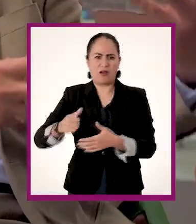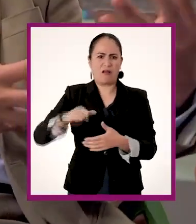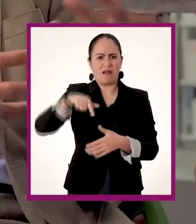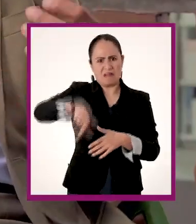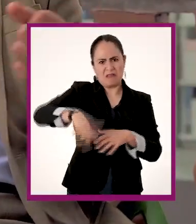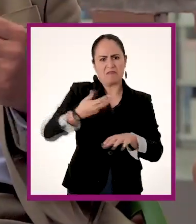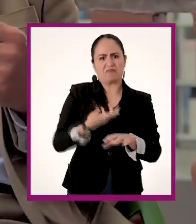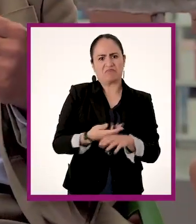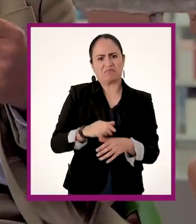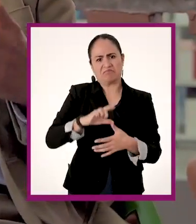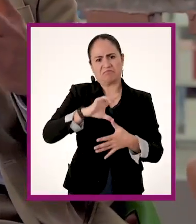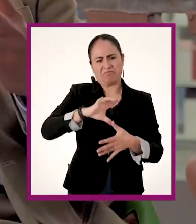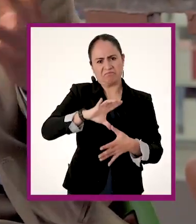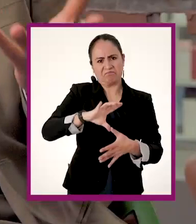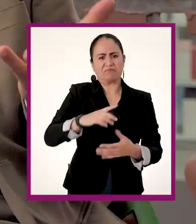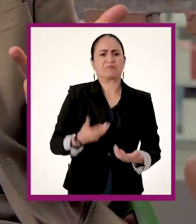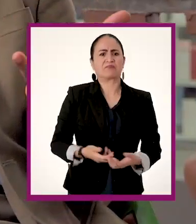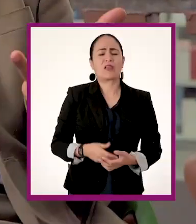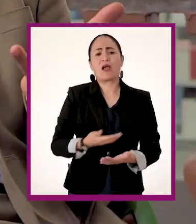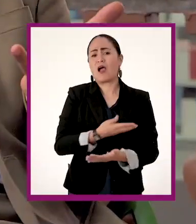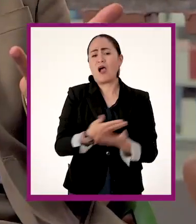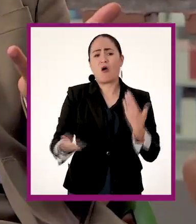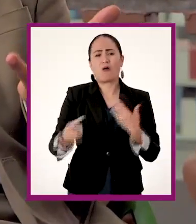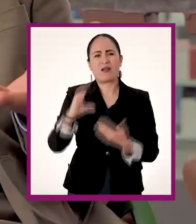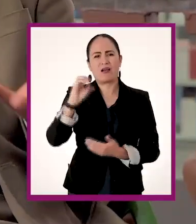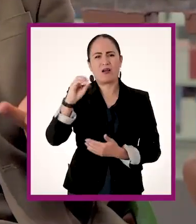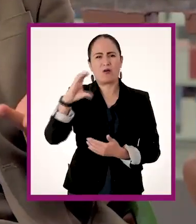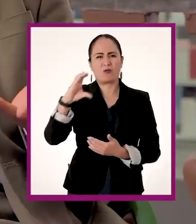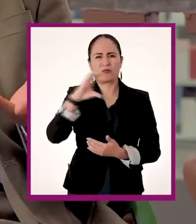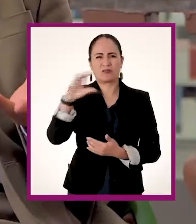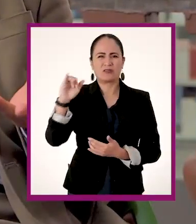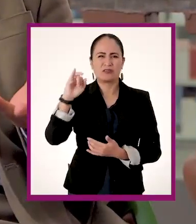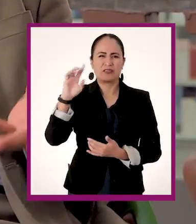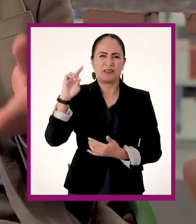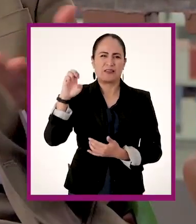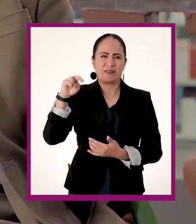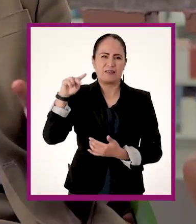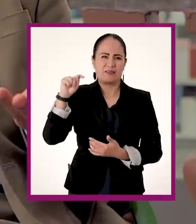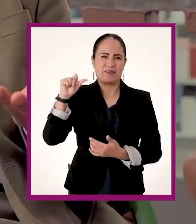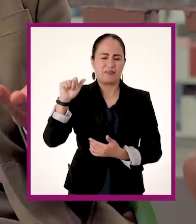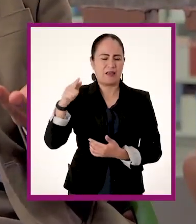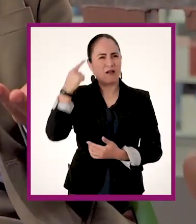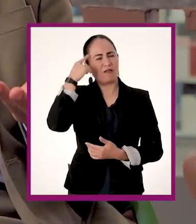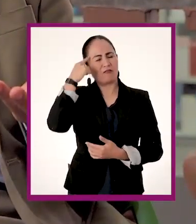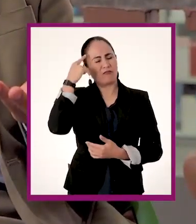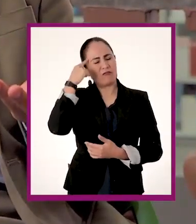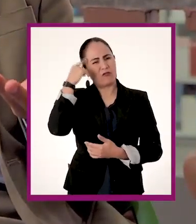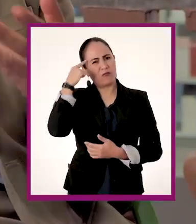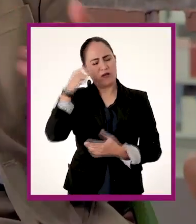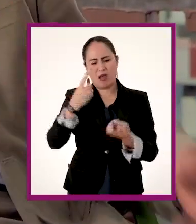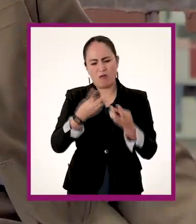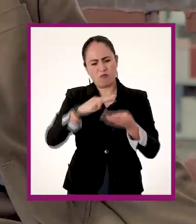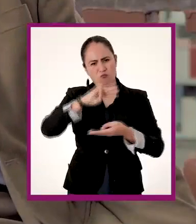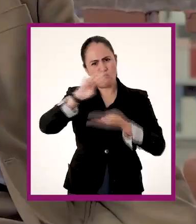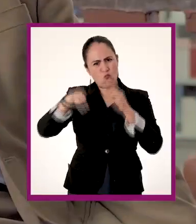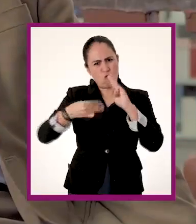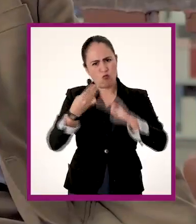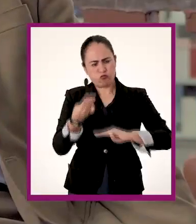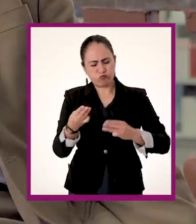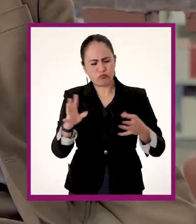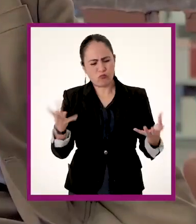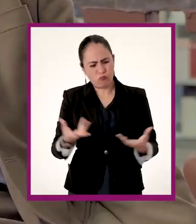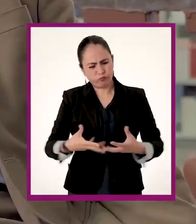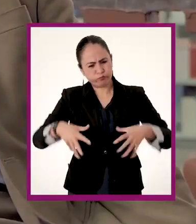este caso americana. Hoy tenemos una concepción occidental que se ha globalizado y que nos hace ver